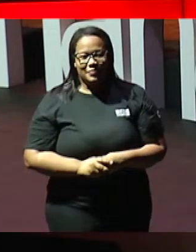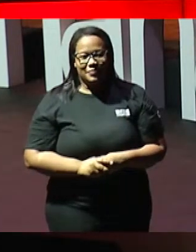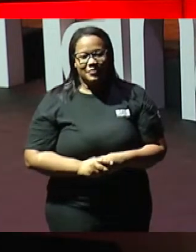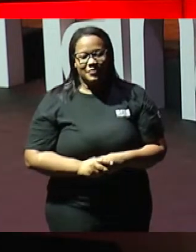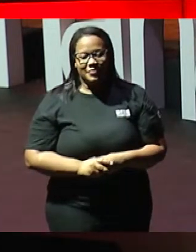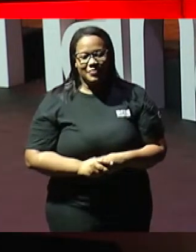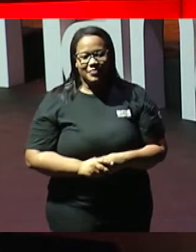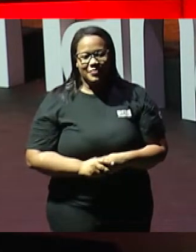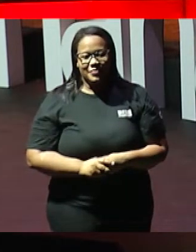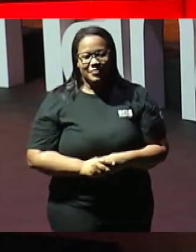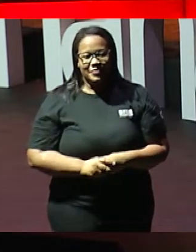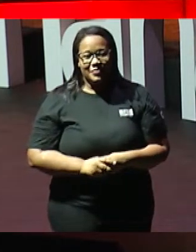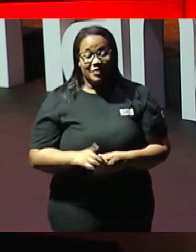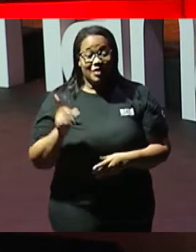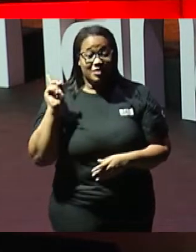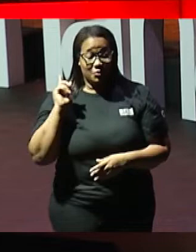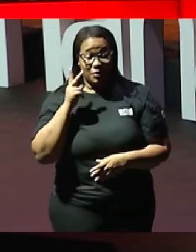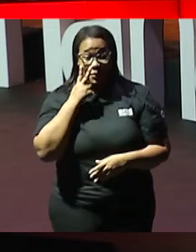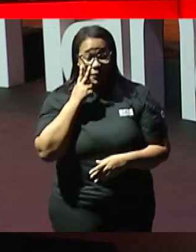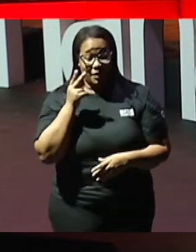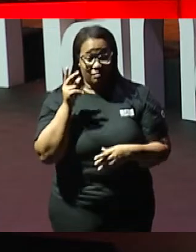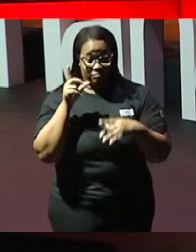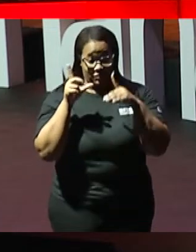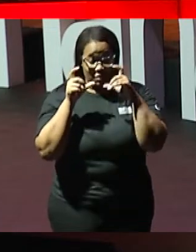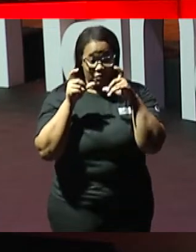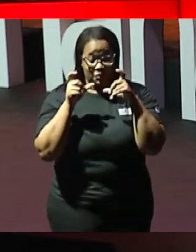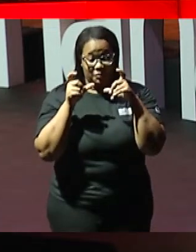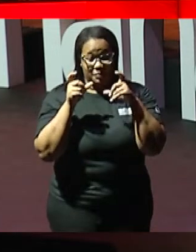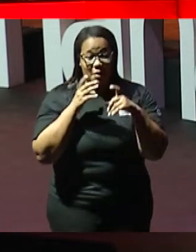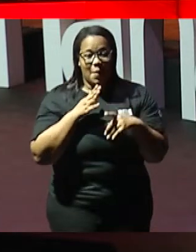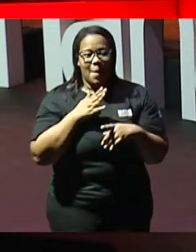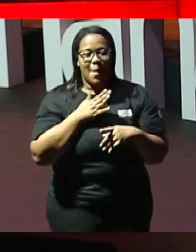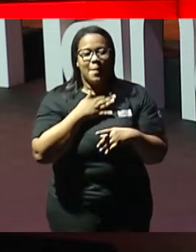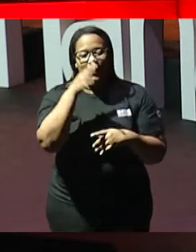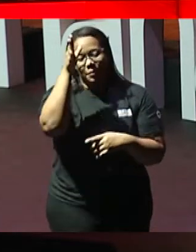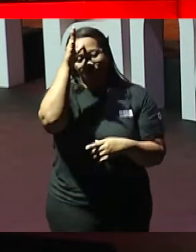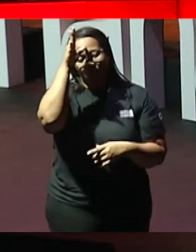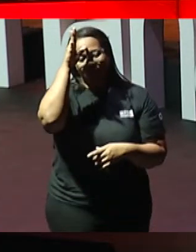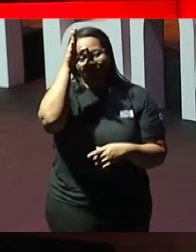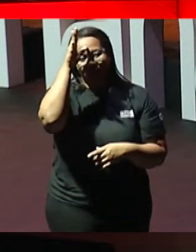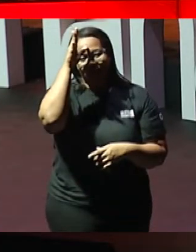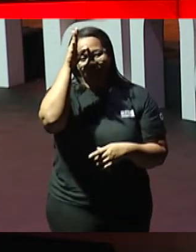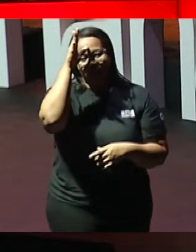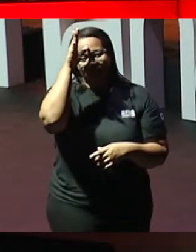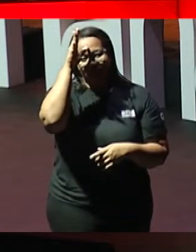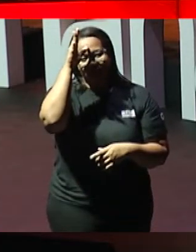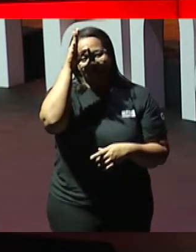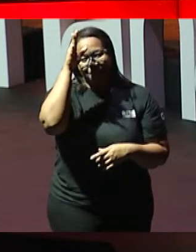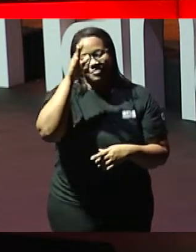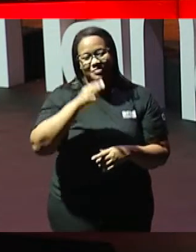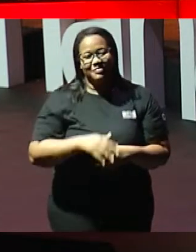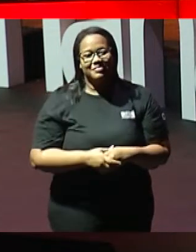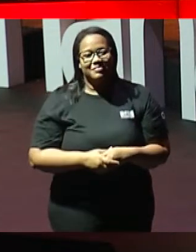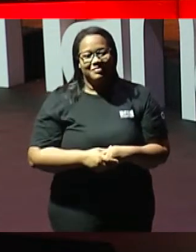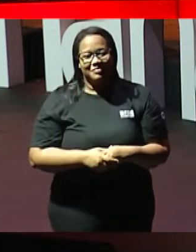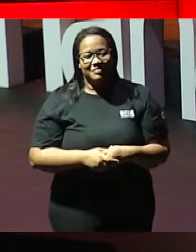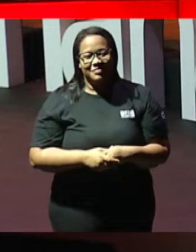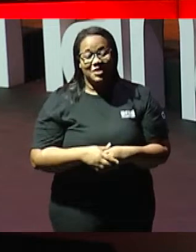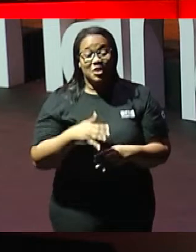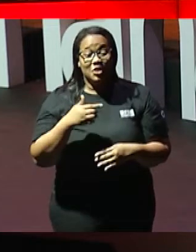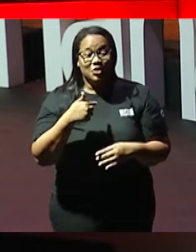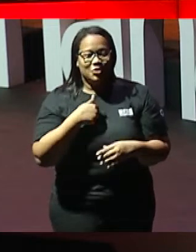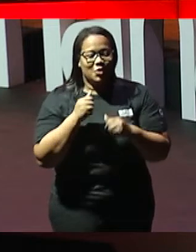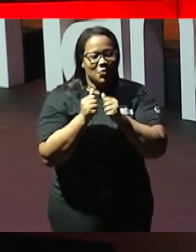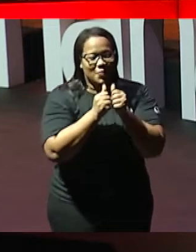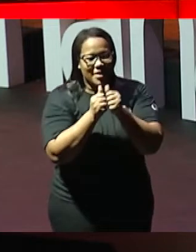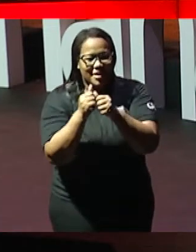ese tipo que te van a y ese mi papá yo llegaba tarde al colegio bastante y muchas de las veces era